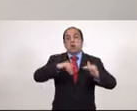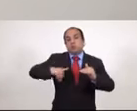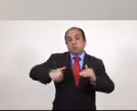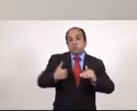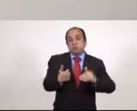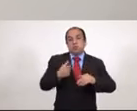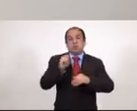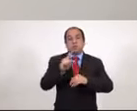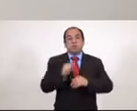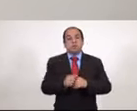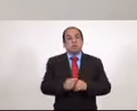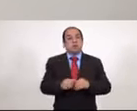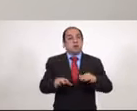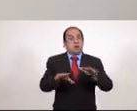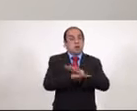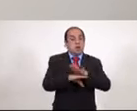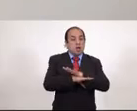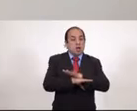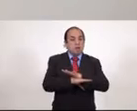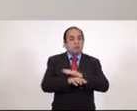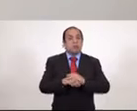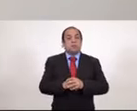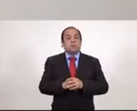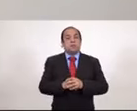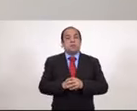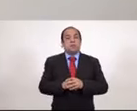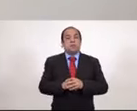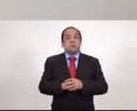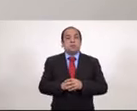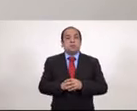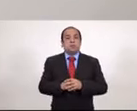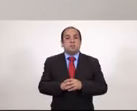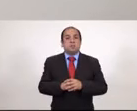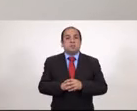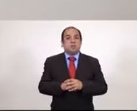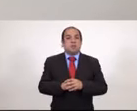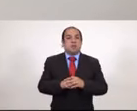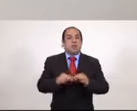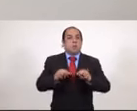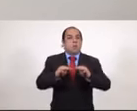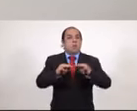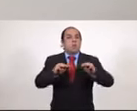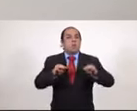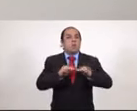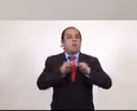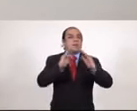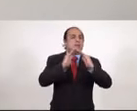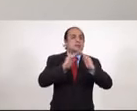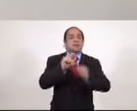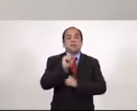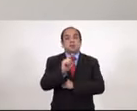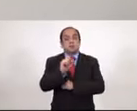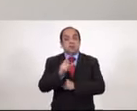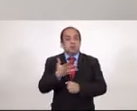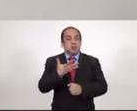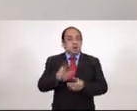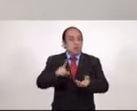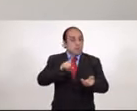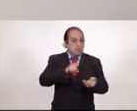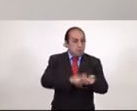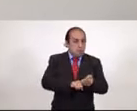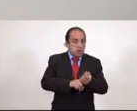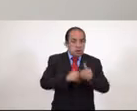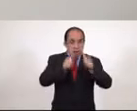de cambio de electrodomésticos en estos domicilios. En forma muy particular está atendiendo